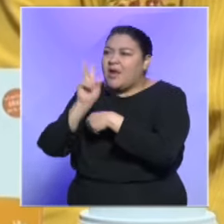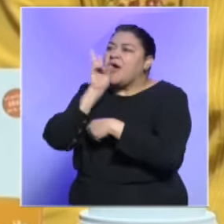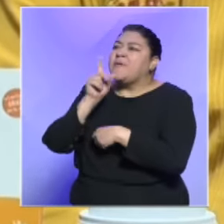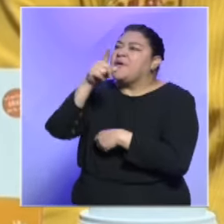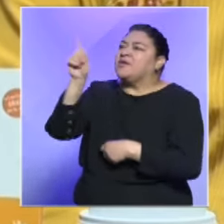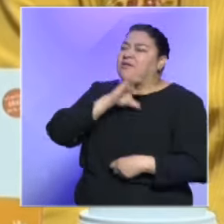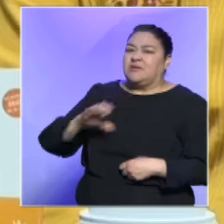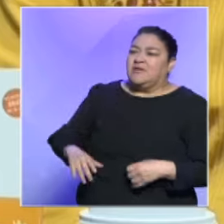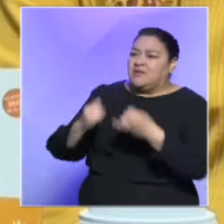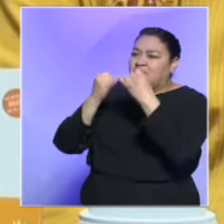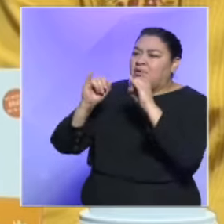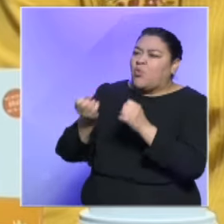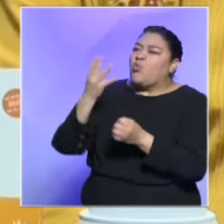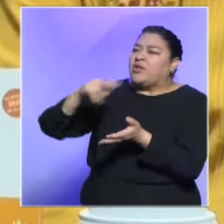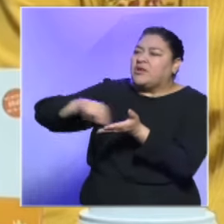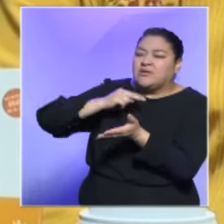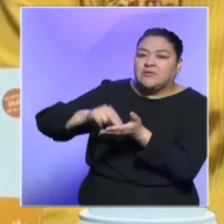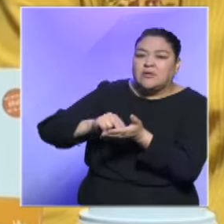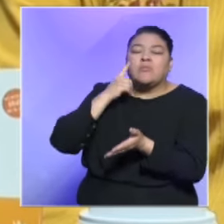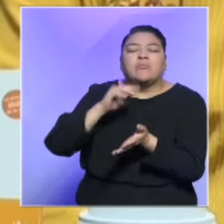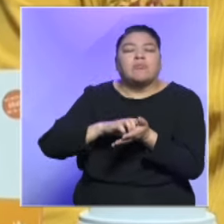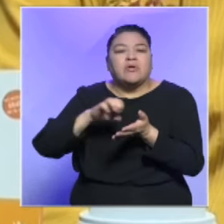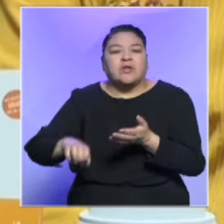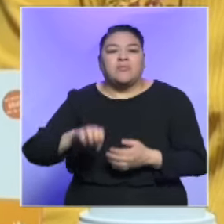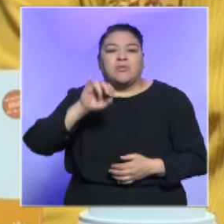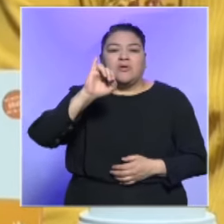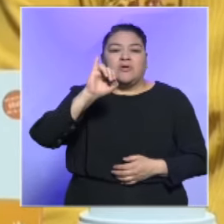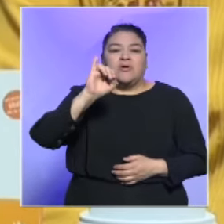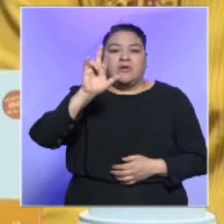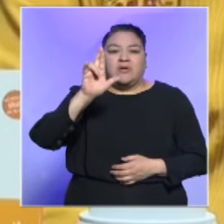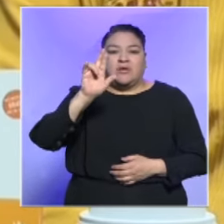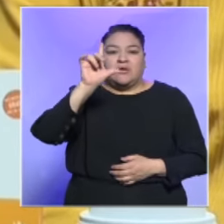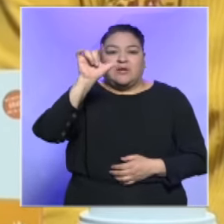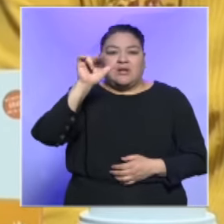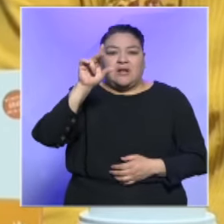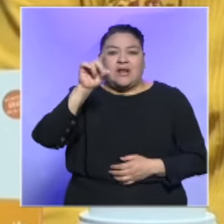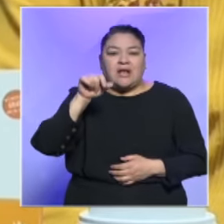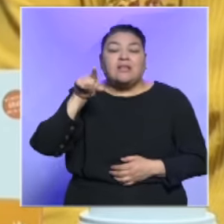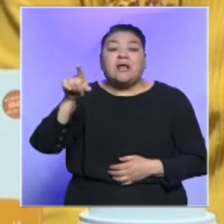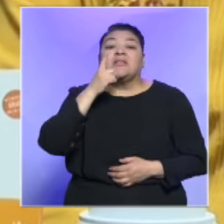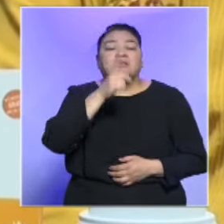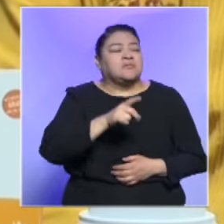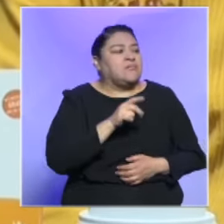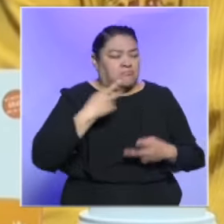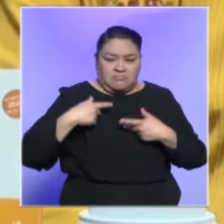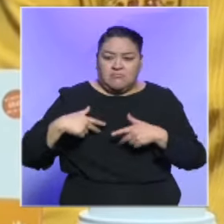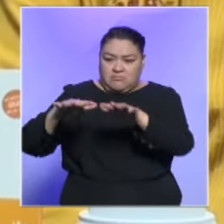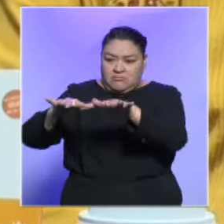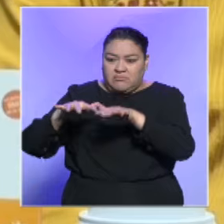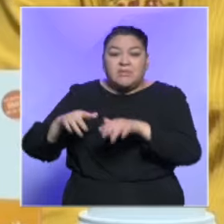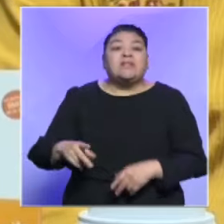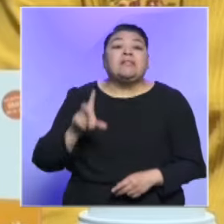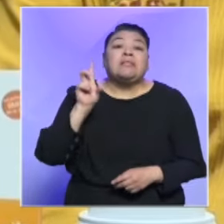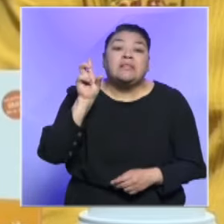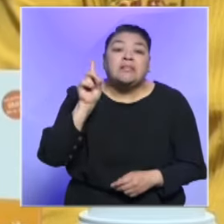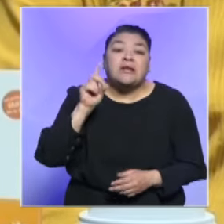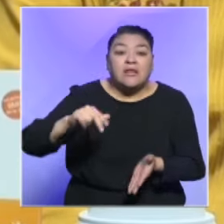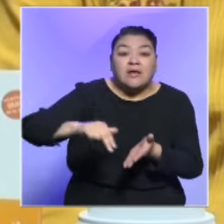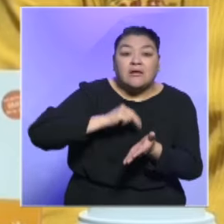para obtener el registro, como el caso de Irlanda, por ejemplo, donde únicamente se requiere demostrar el apoyo de 30 personas,